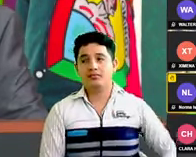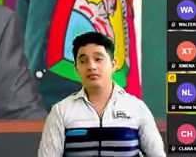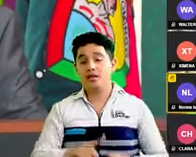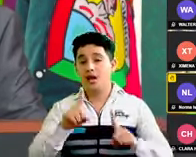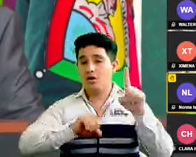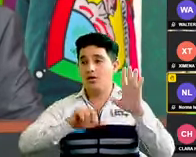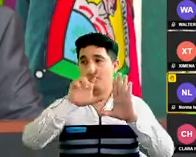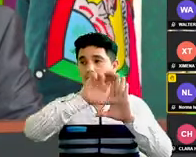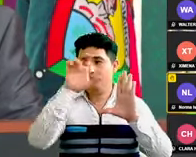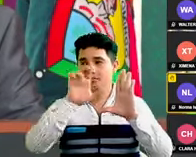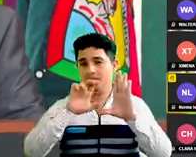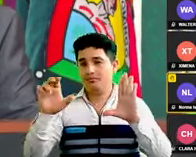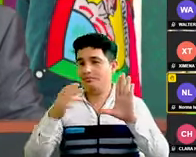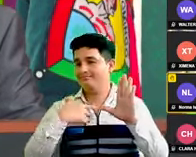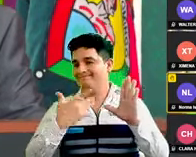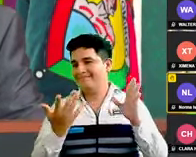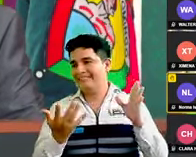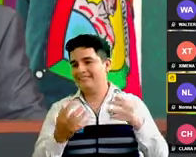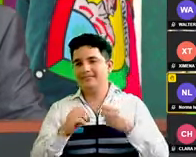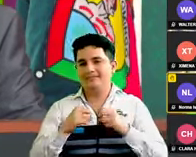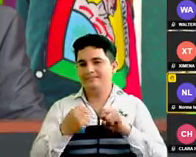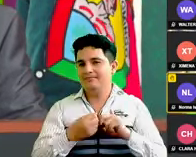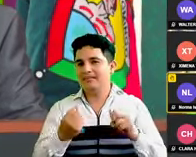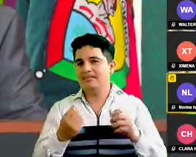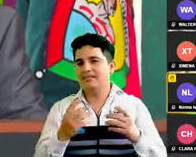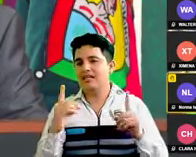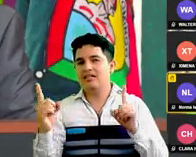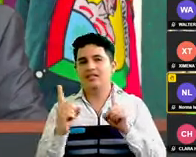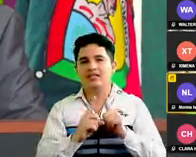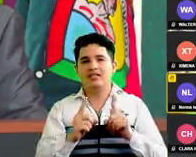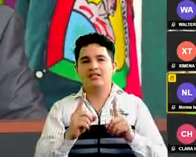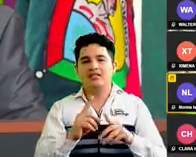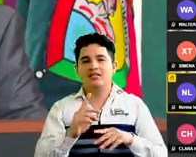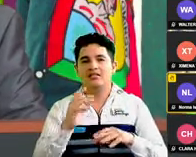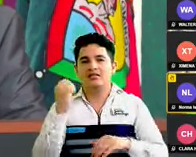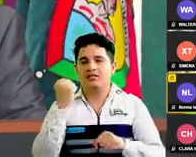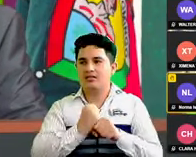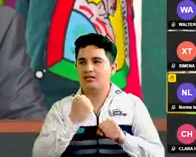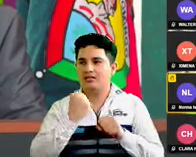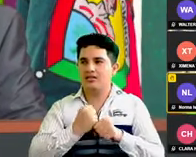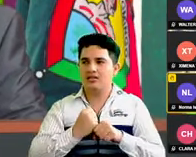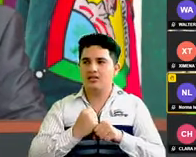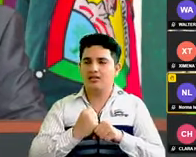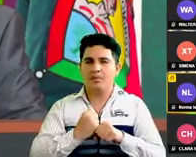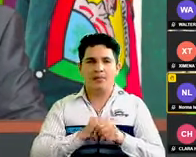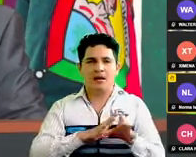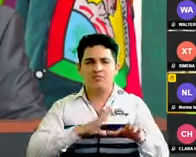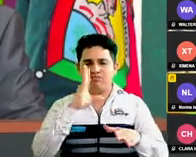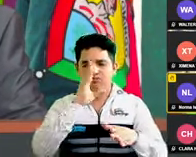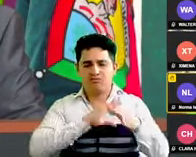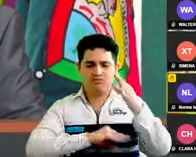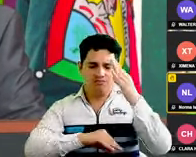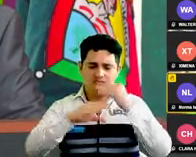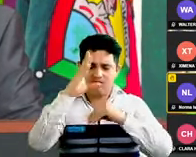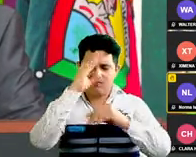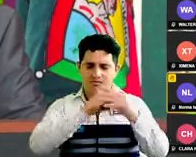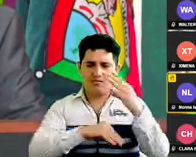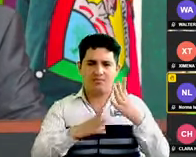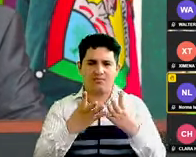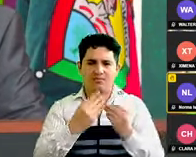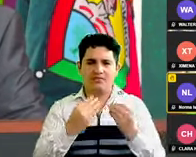más quiero recordar. Estas jornadas van a enriquecer muchísimo